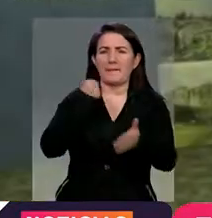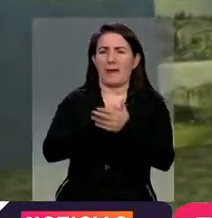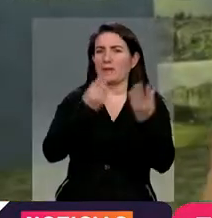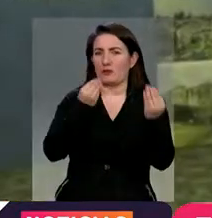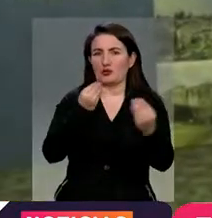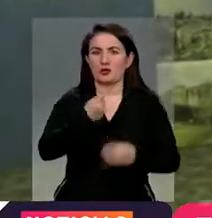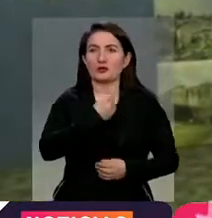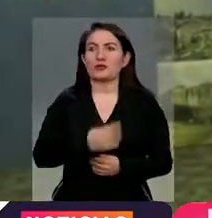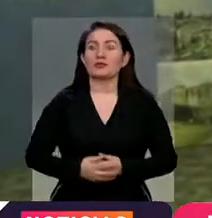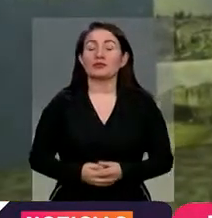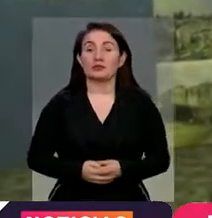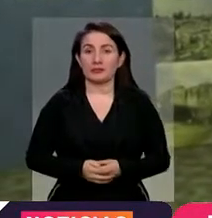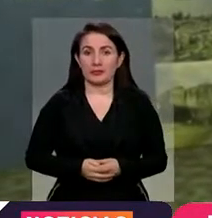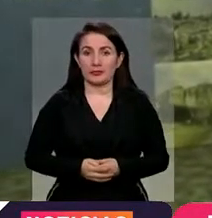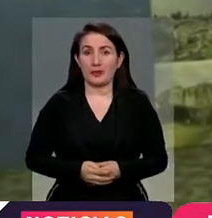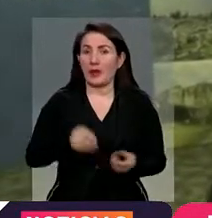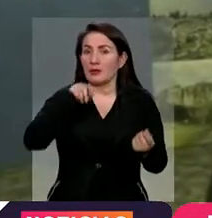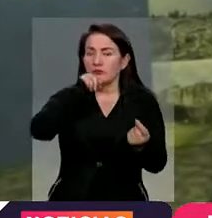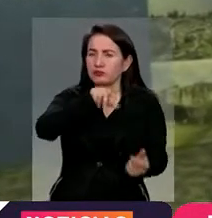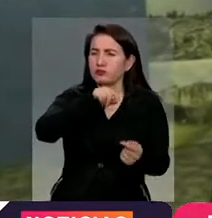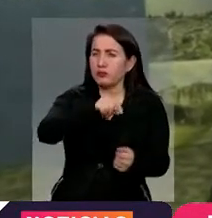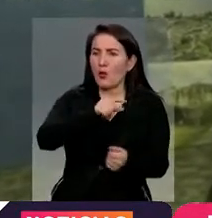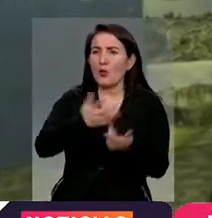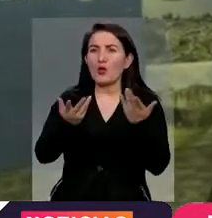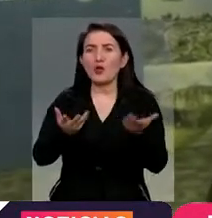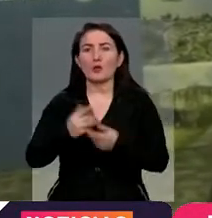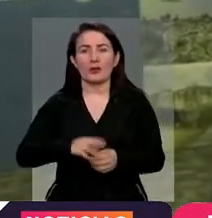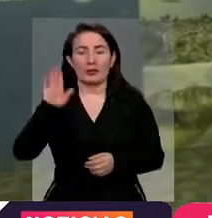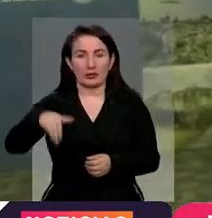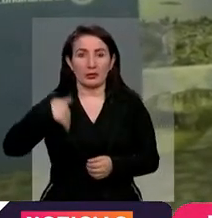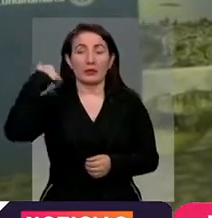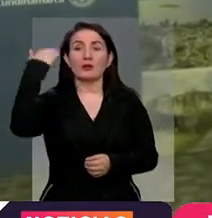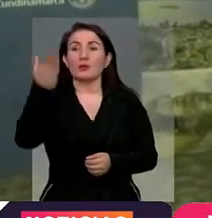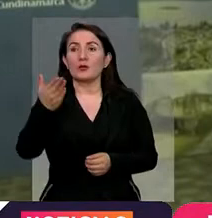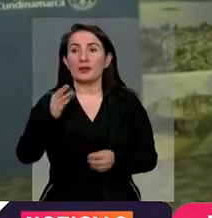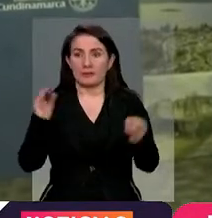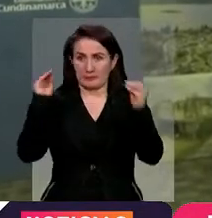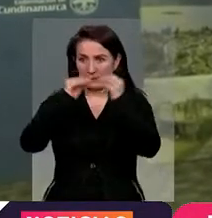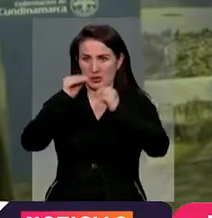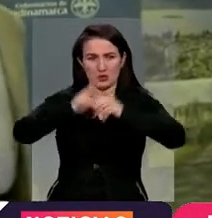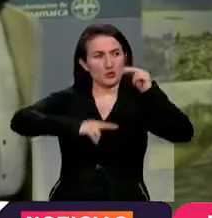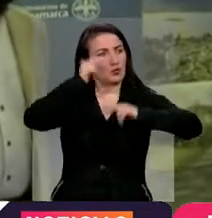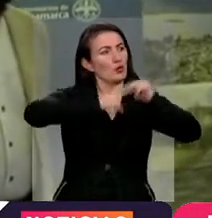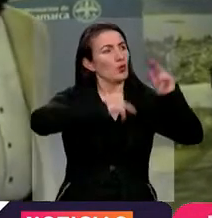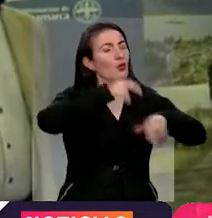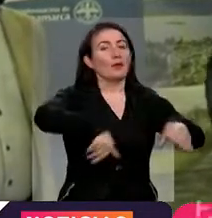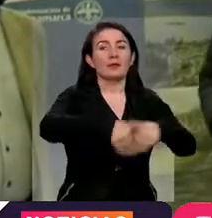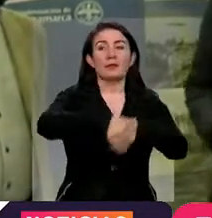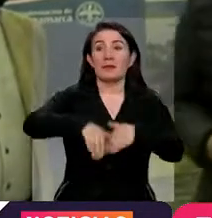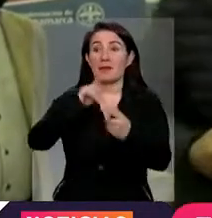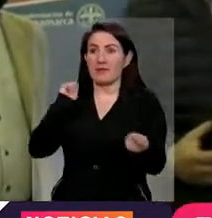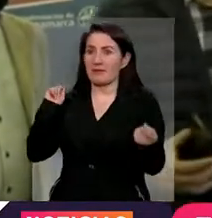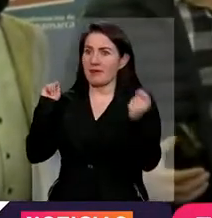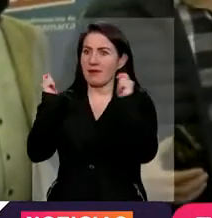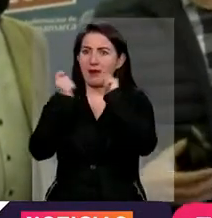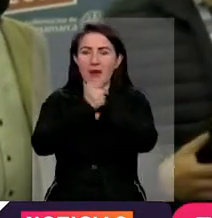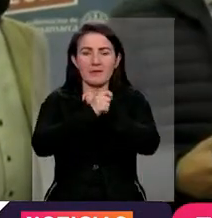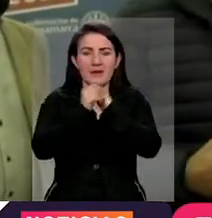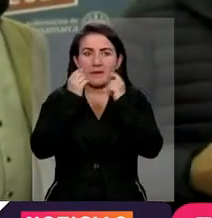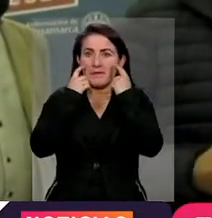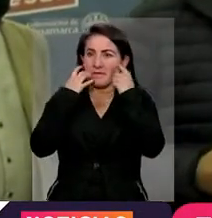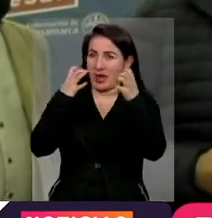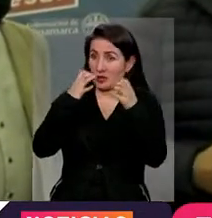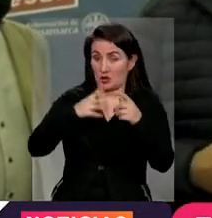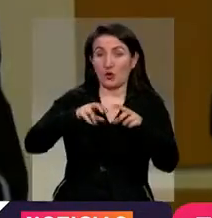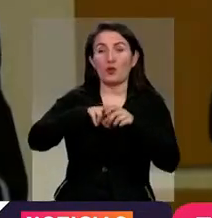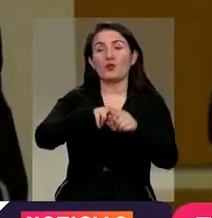Las inversiones que se hacen inicialmente en estudios y diseños, posteriormente se harán en unas obras que van a redundar en un cambio extremo, lo que significa la